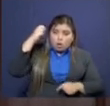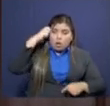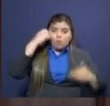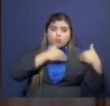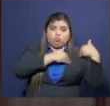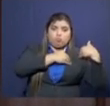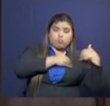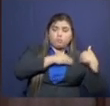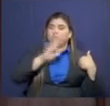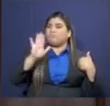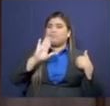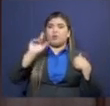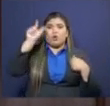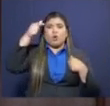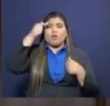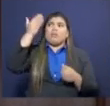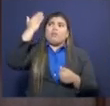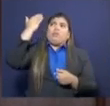totalizan